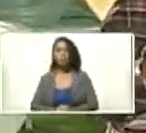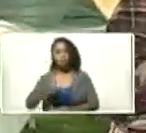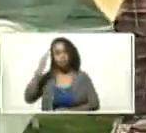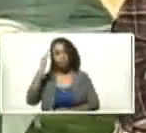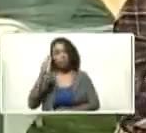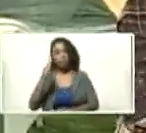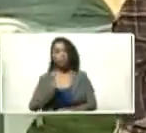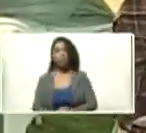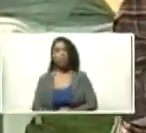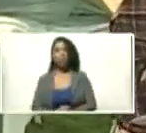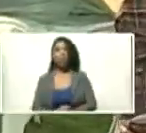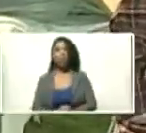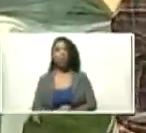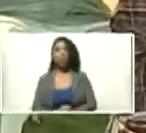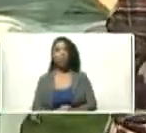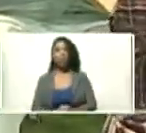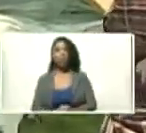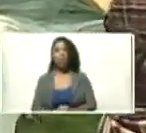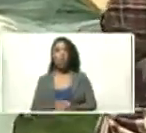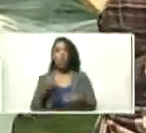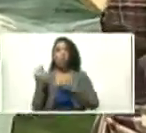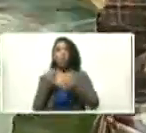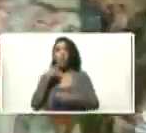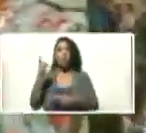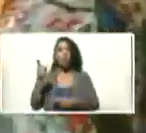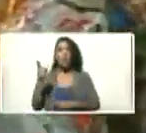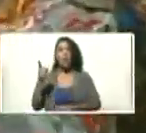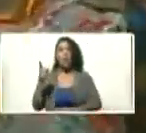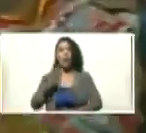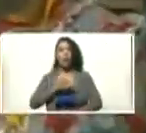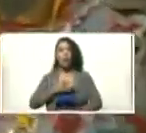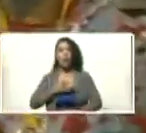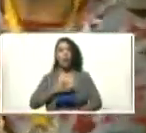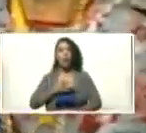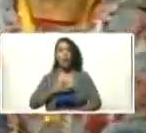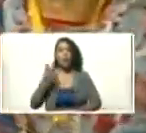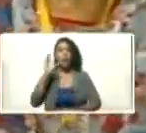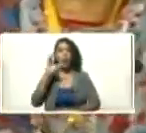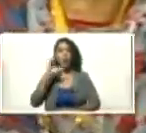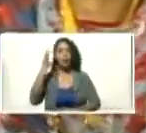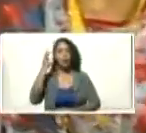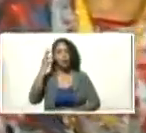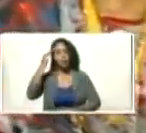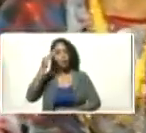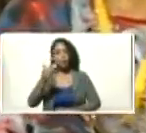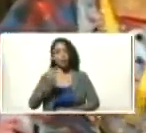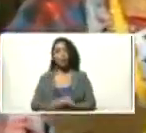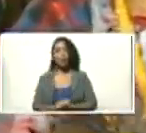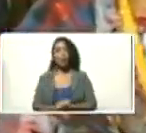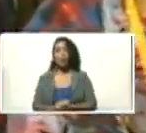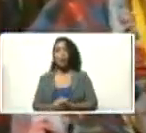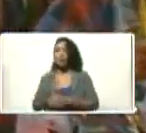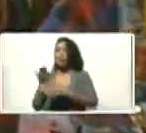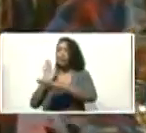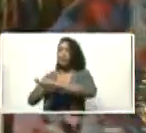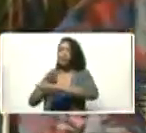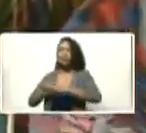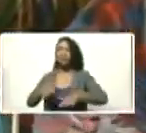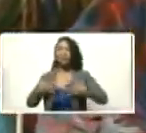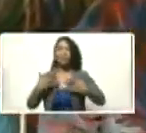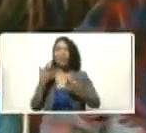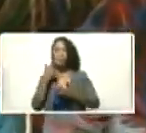Un mosaico, como dice Carmen Teresa, gracias. Ernesto se emocionó con tus palabras. ¿Qué pasó, Ernesto? ¿Qué me